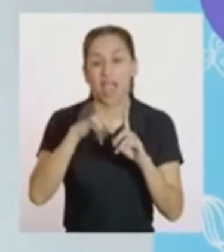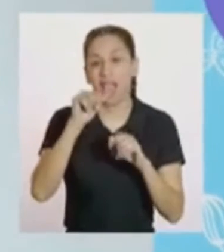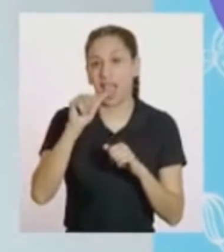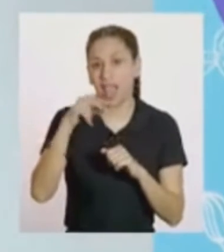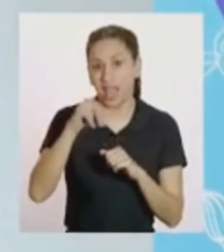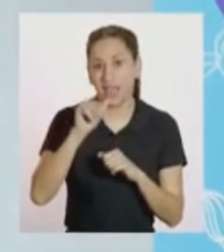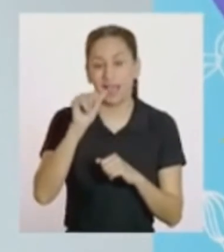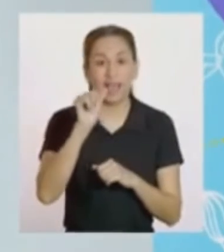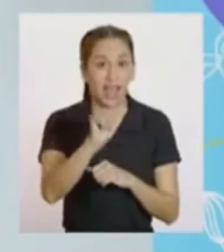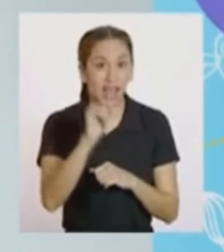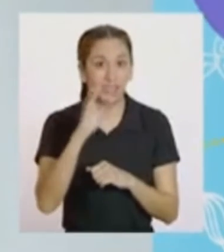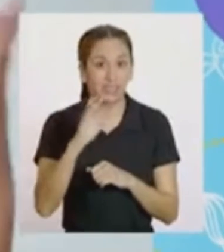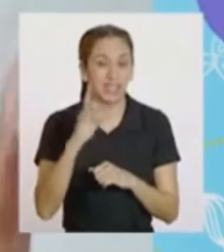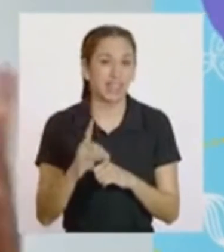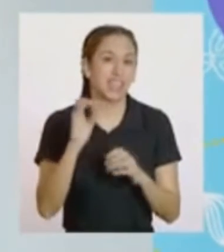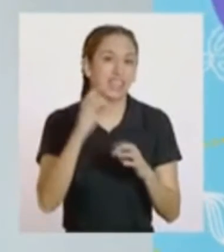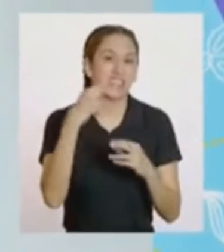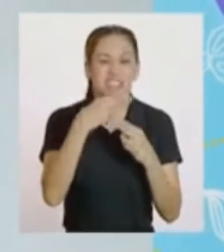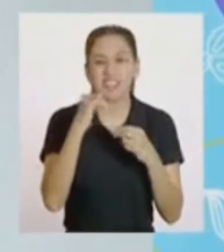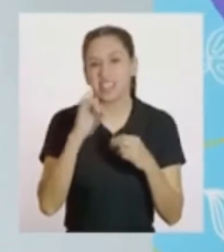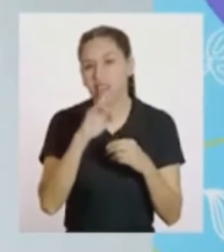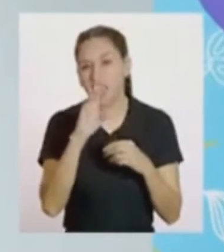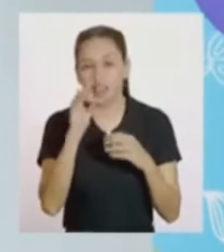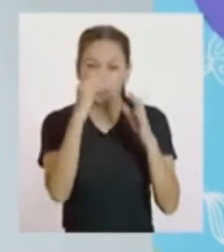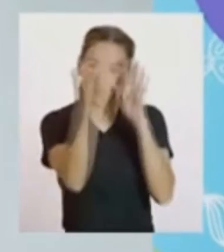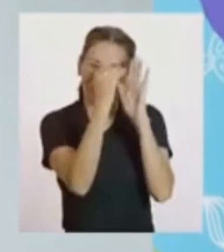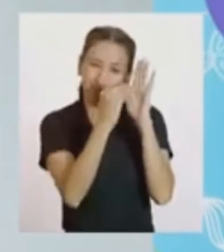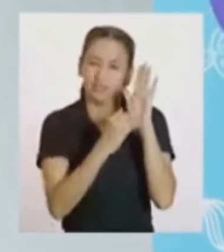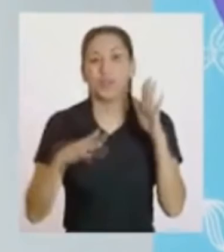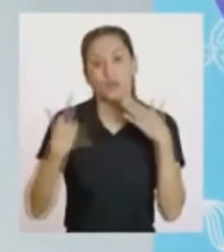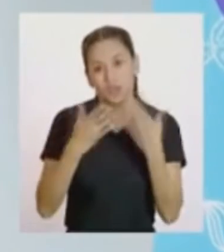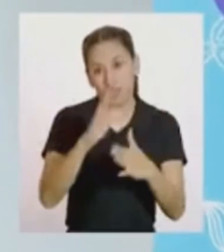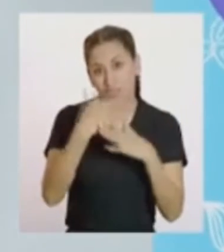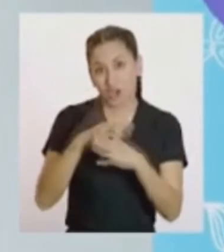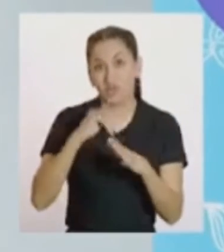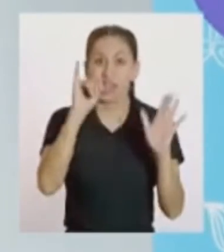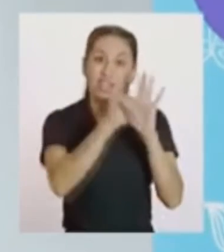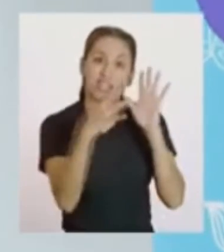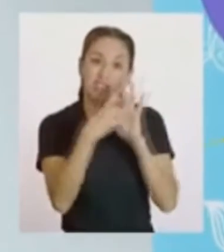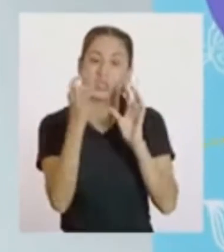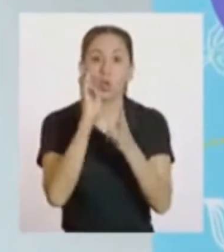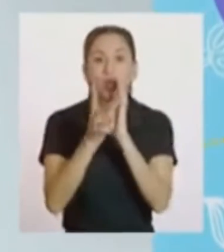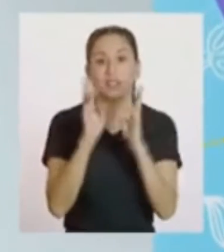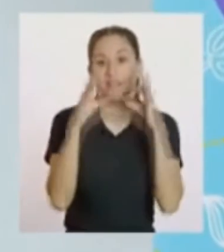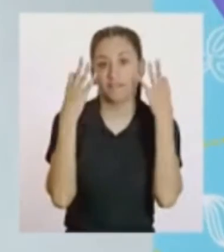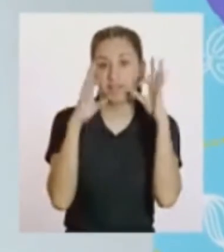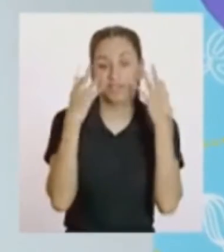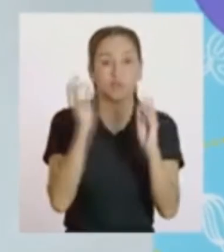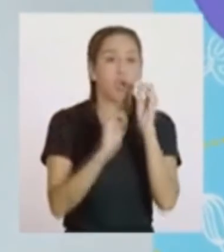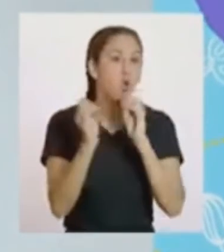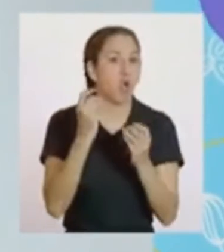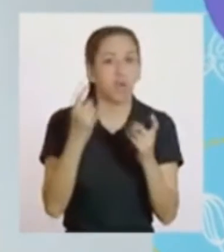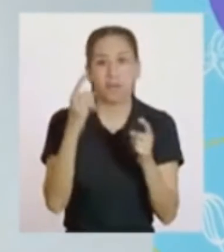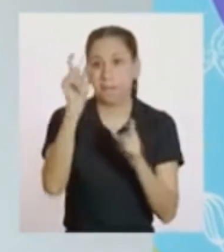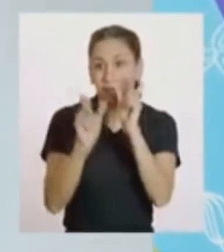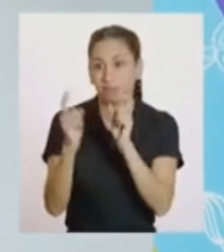E, hierro, zinc, etc. Estas cartillas las podemos compartir a través de Instagram, WhatsApp, Facebook o de manera